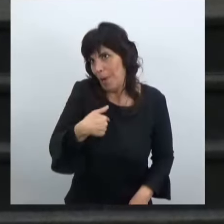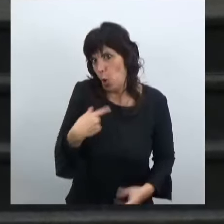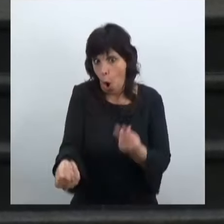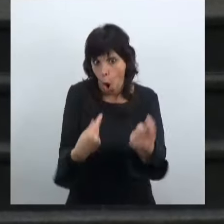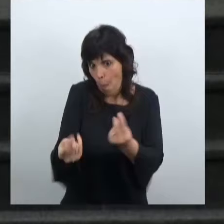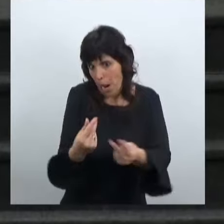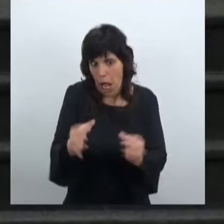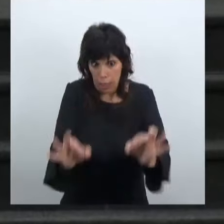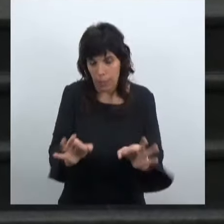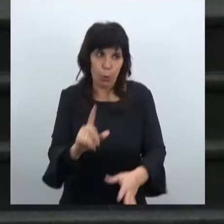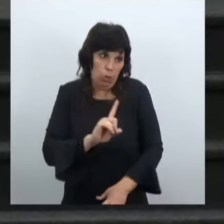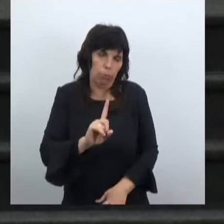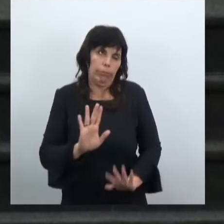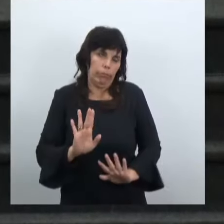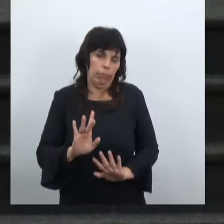domingos.